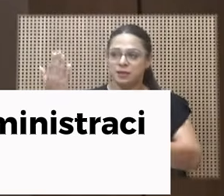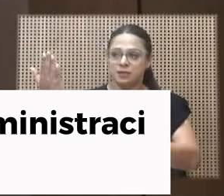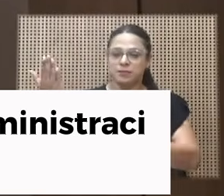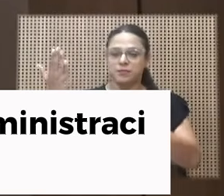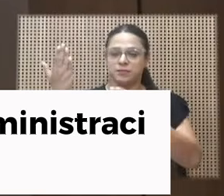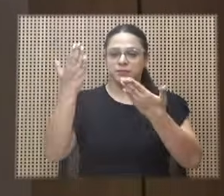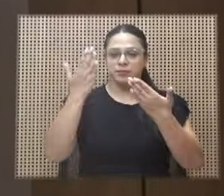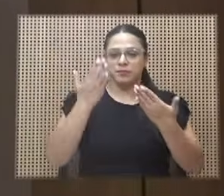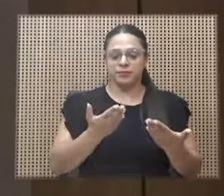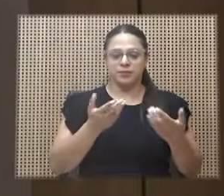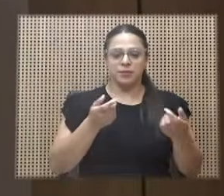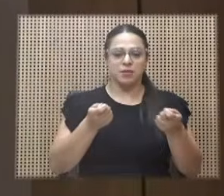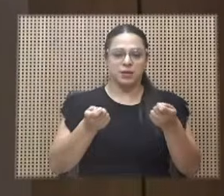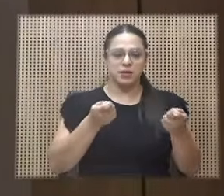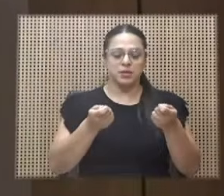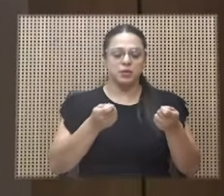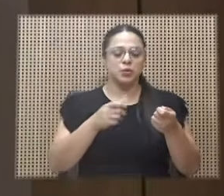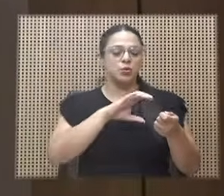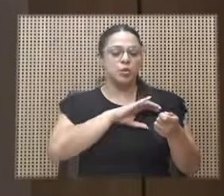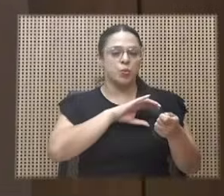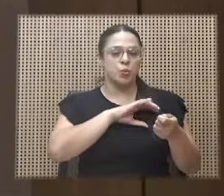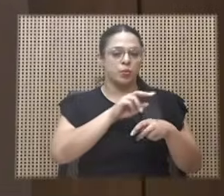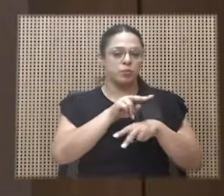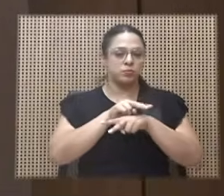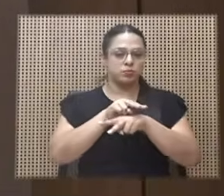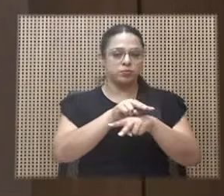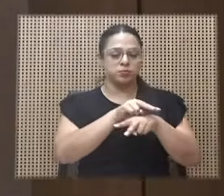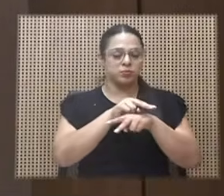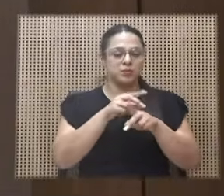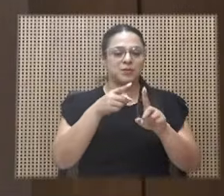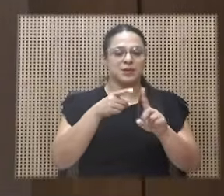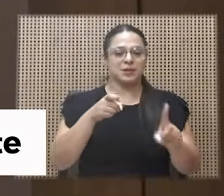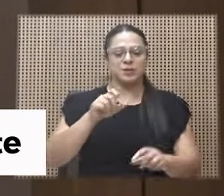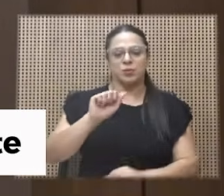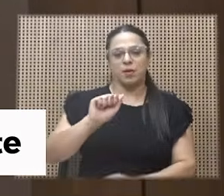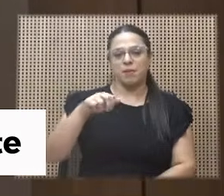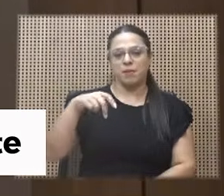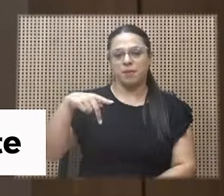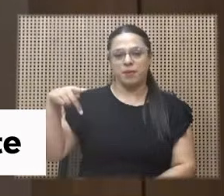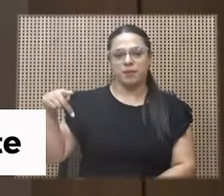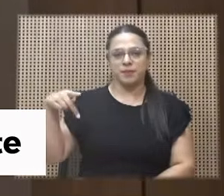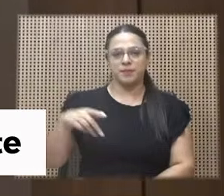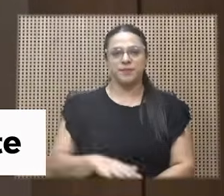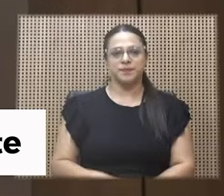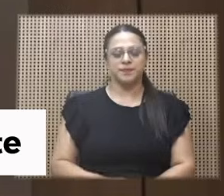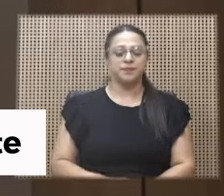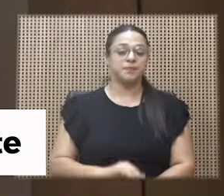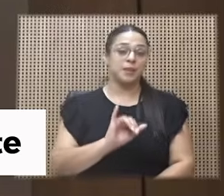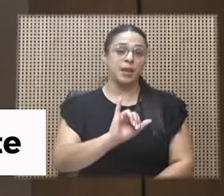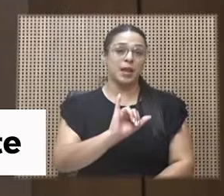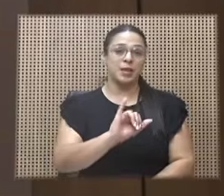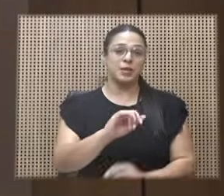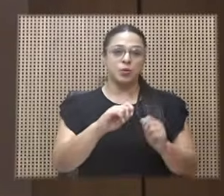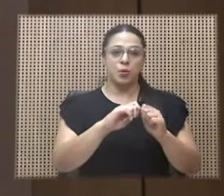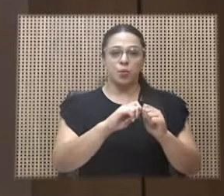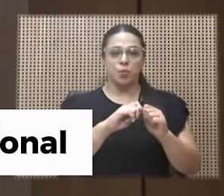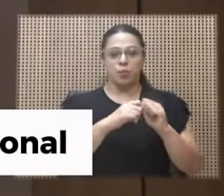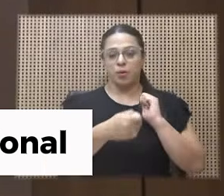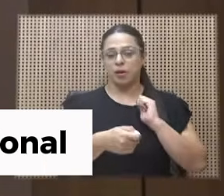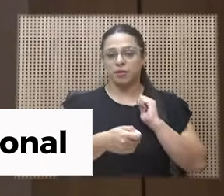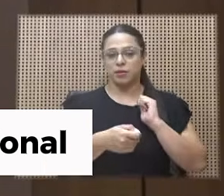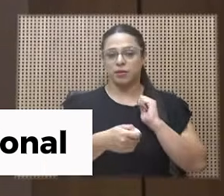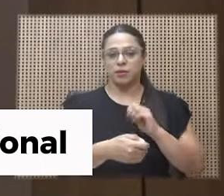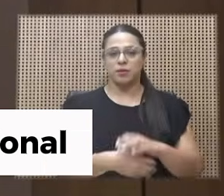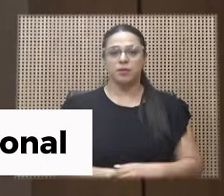a administración de una APP. Eso sería violatorio absolutamente